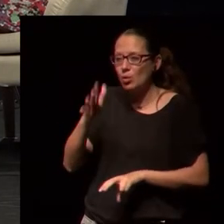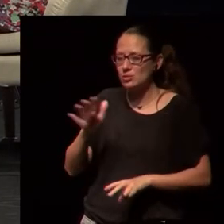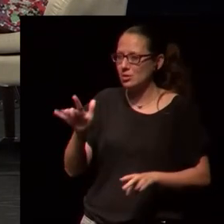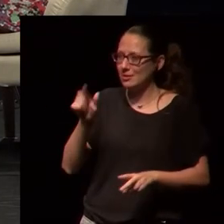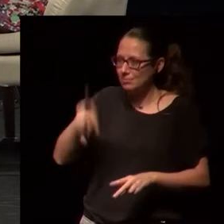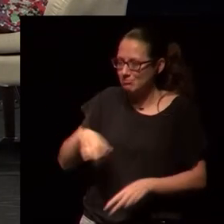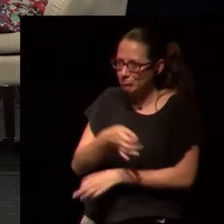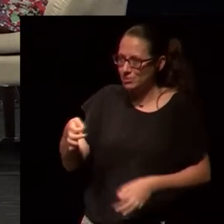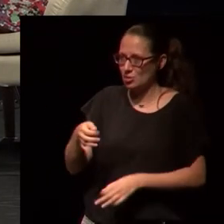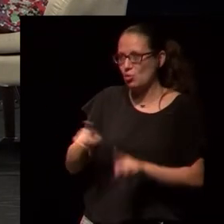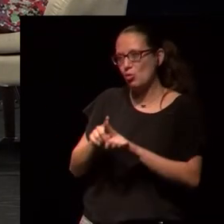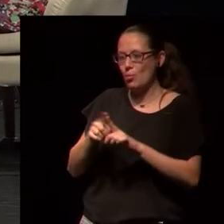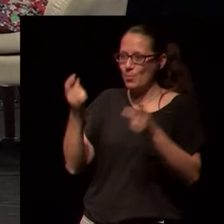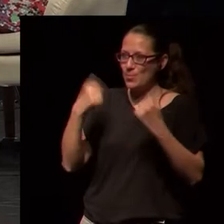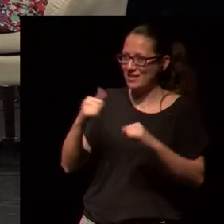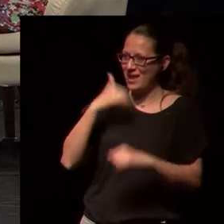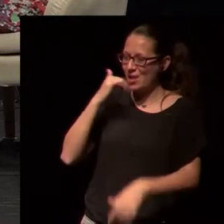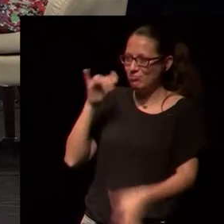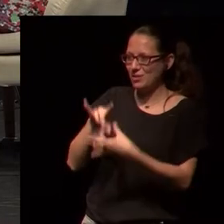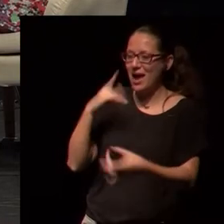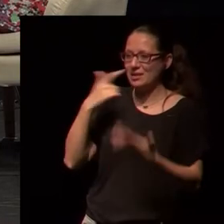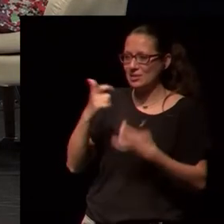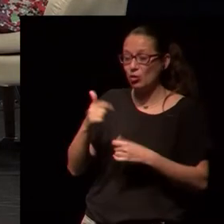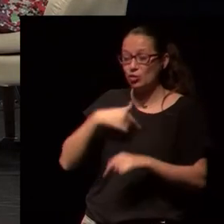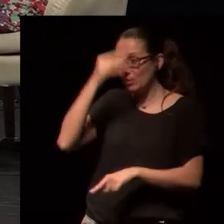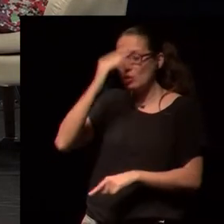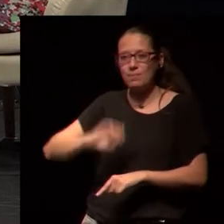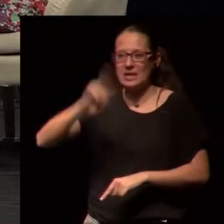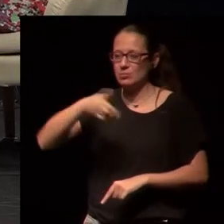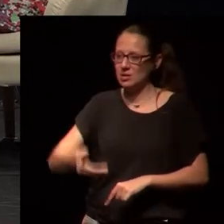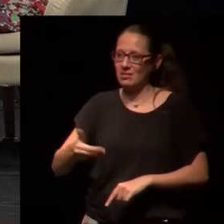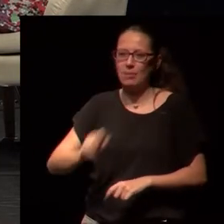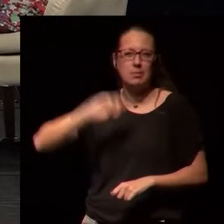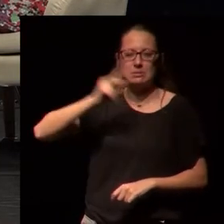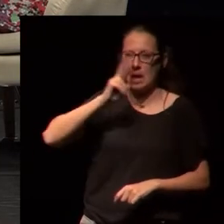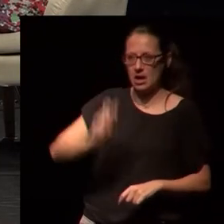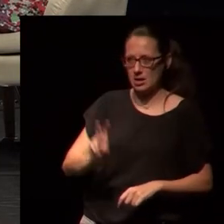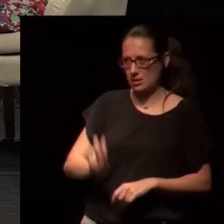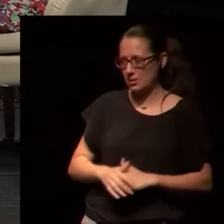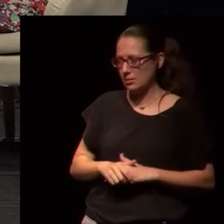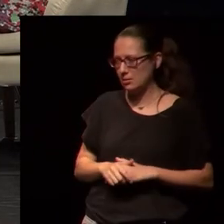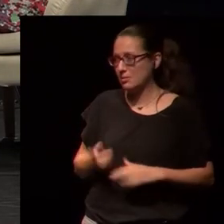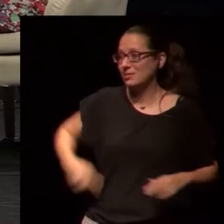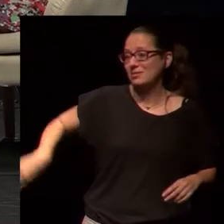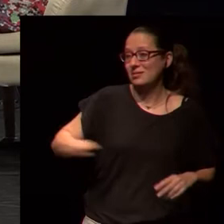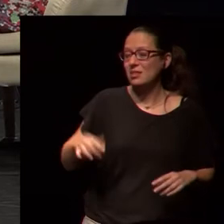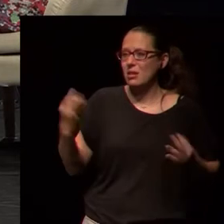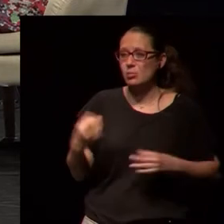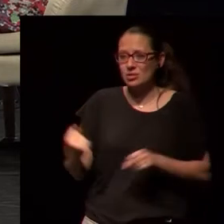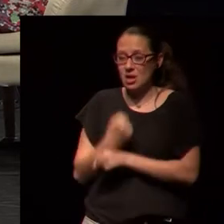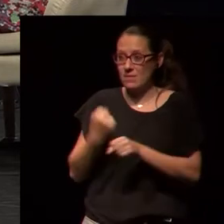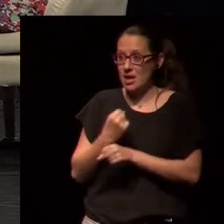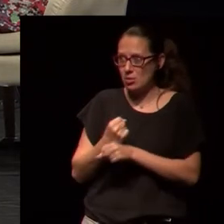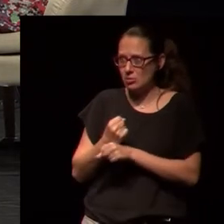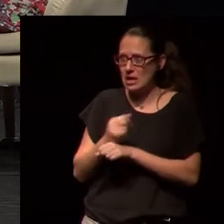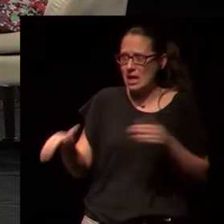pertinente como práctica artística, la más importante, la más válida. Tenemos que trabajar, como intentamos